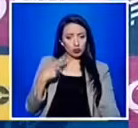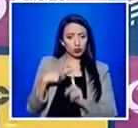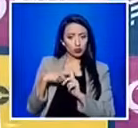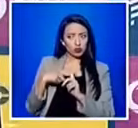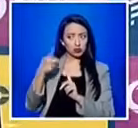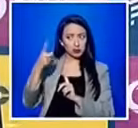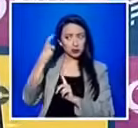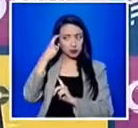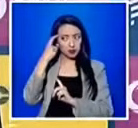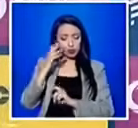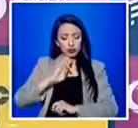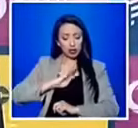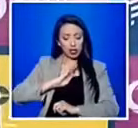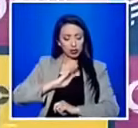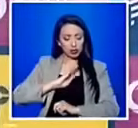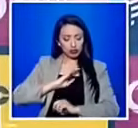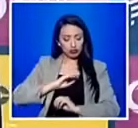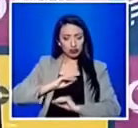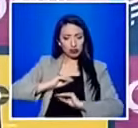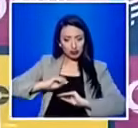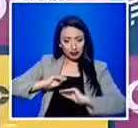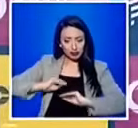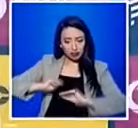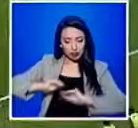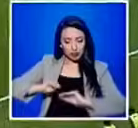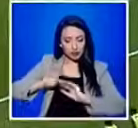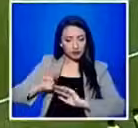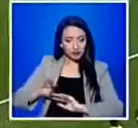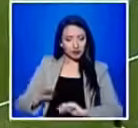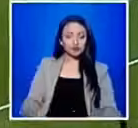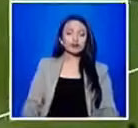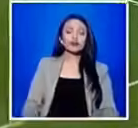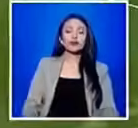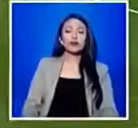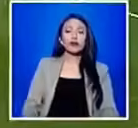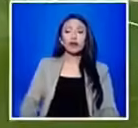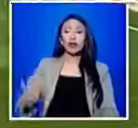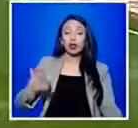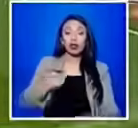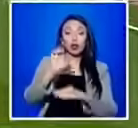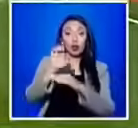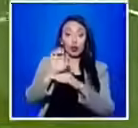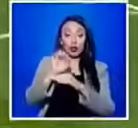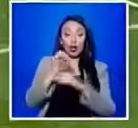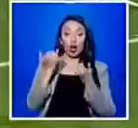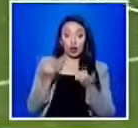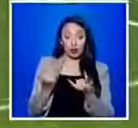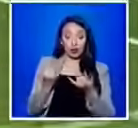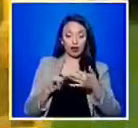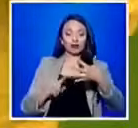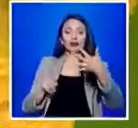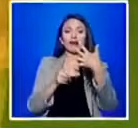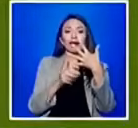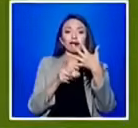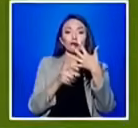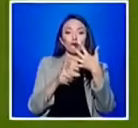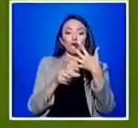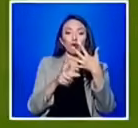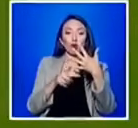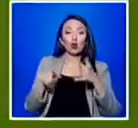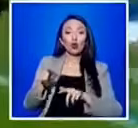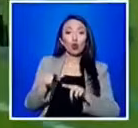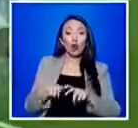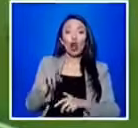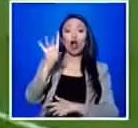ideología que ha estado brindándonos durante estos días. La Tri ocupa el quinto lugar de las eliminatorias con